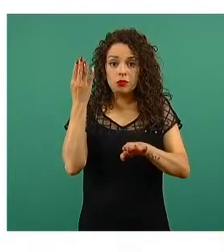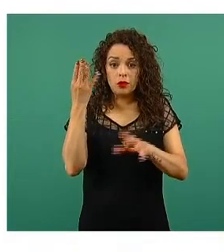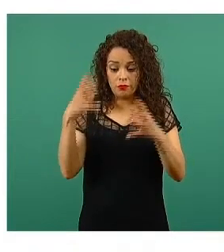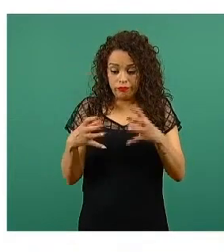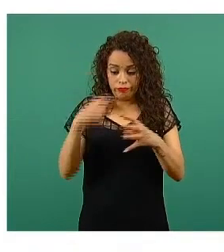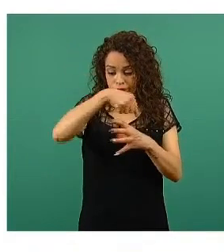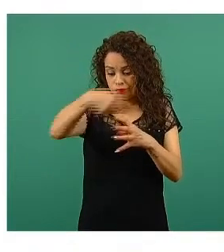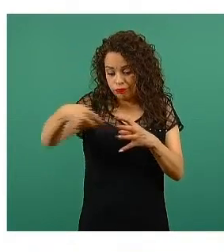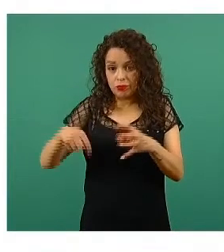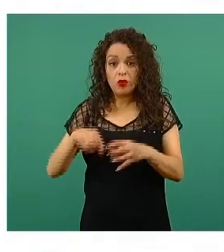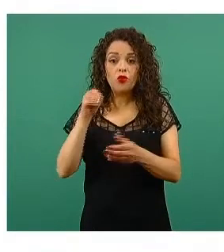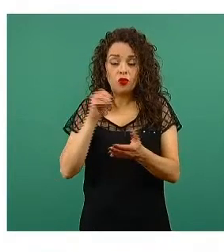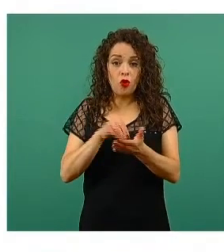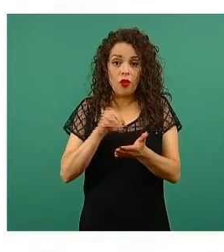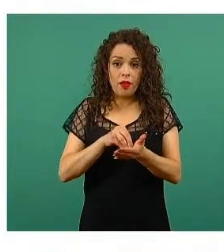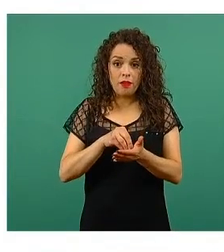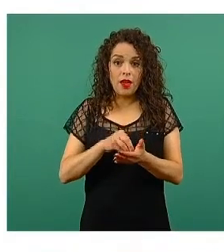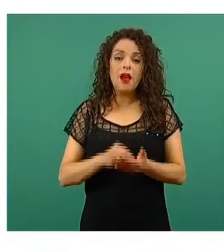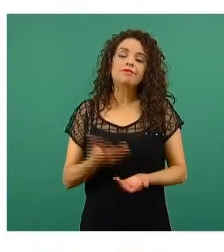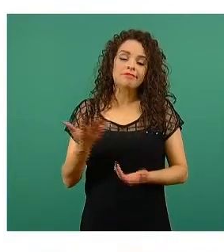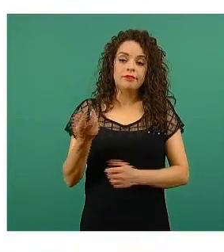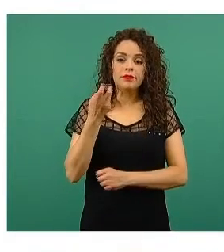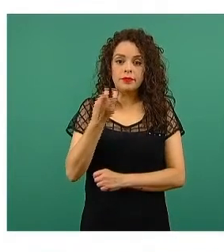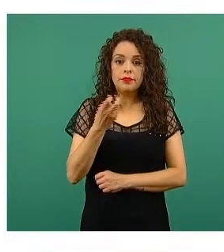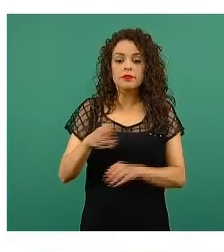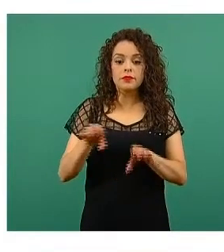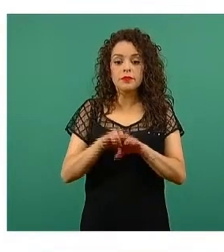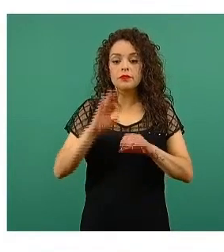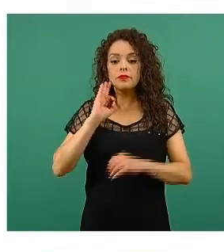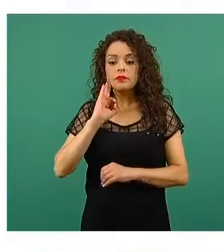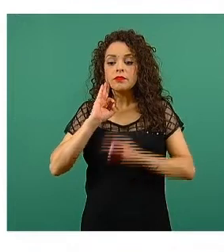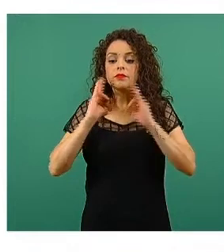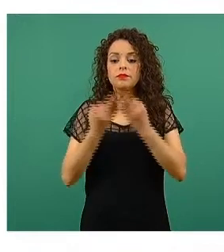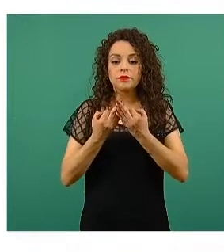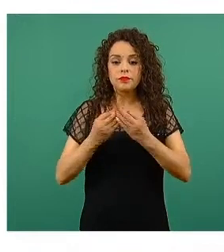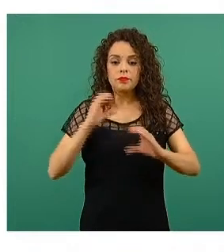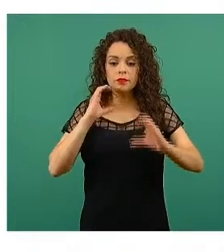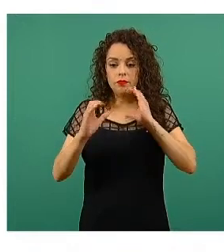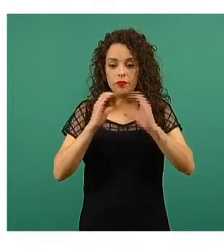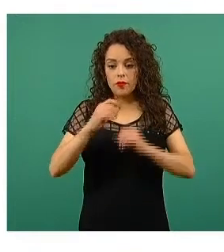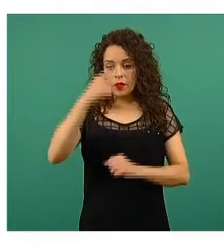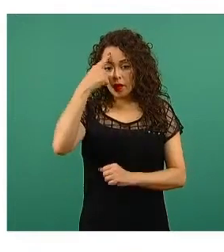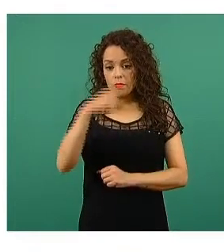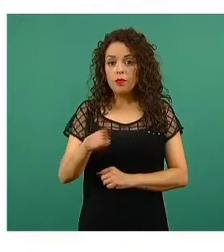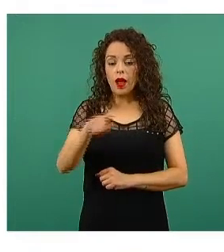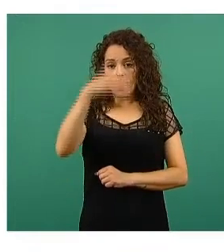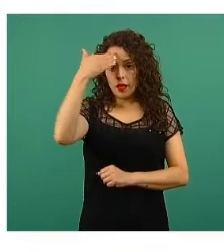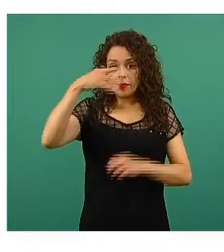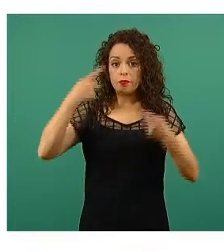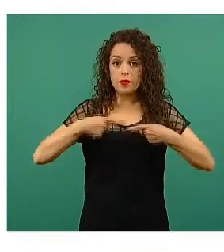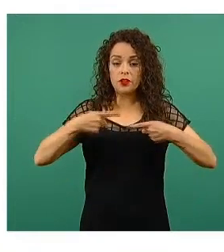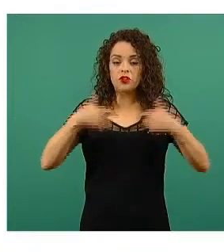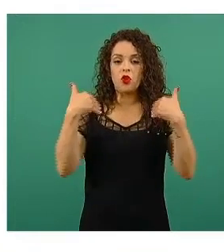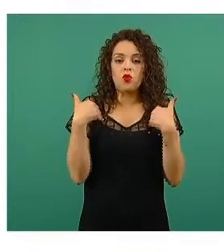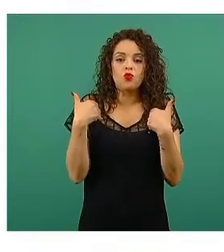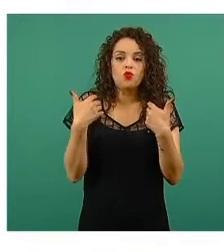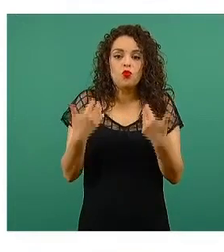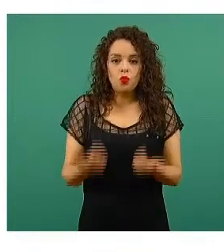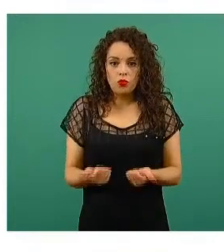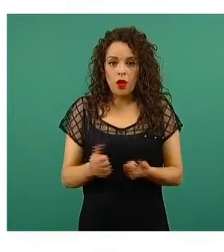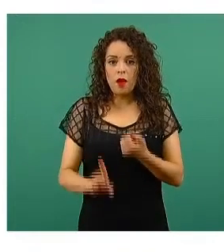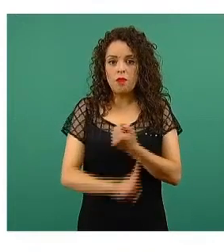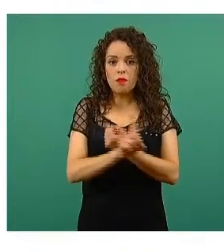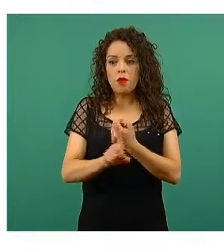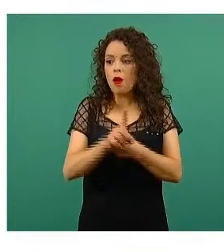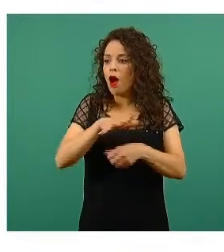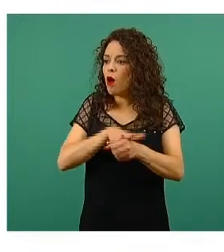así fue como otro elemento de comunicación de riesgos para que las personas comprendieran cuál era el problema